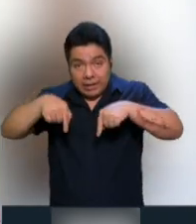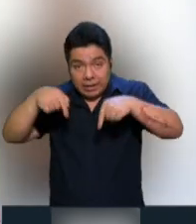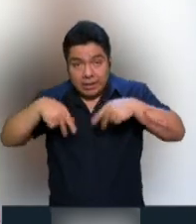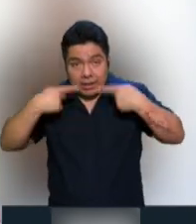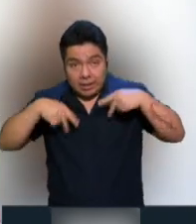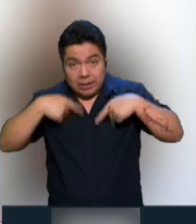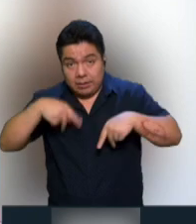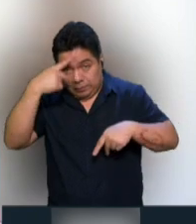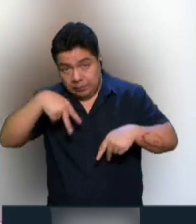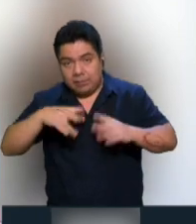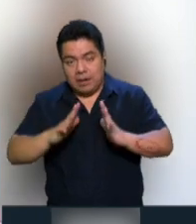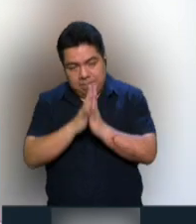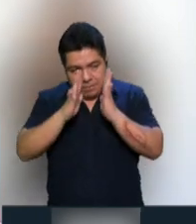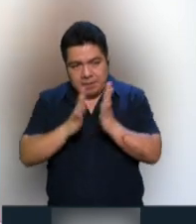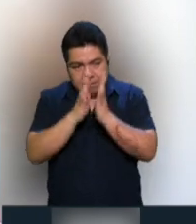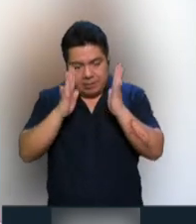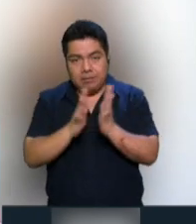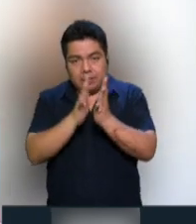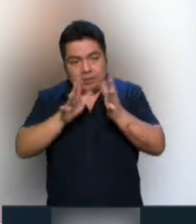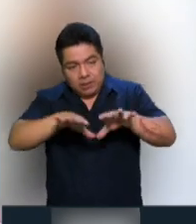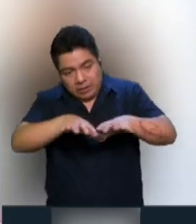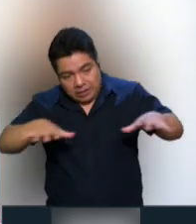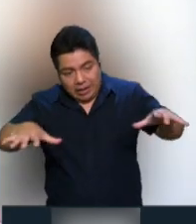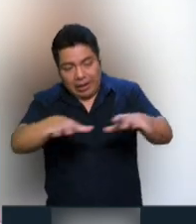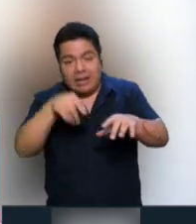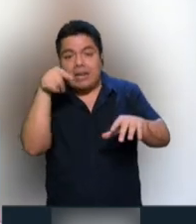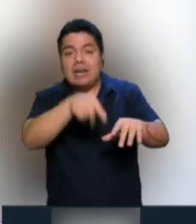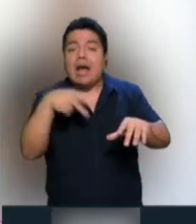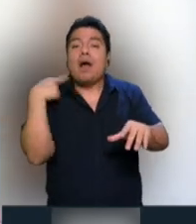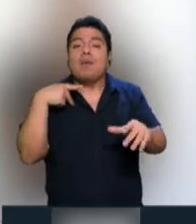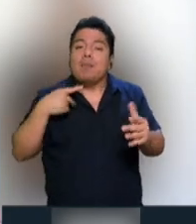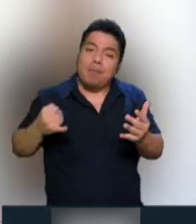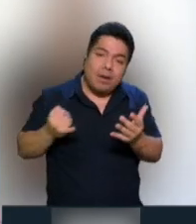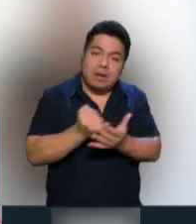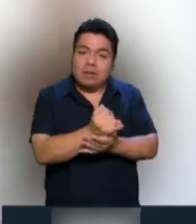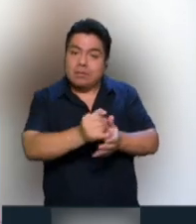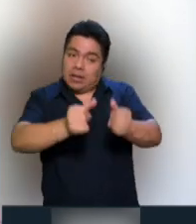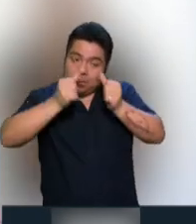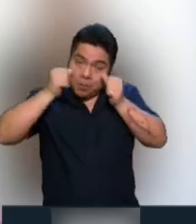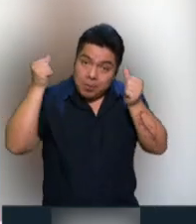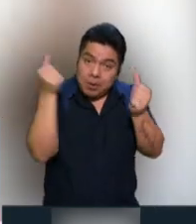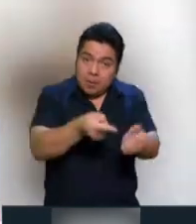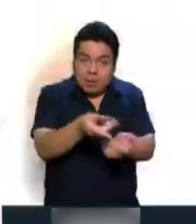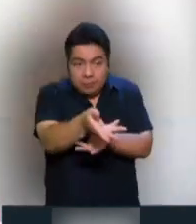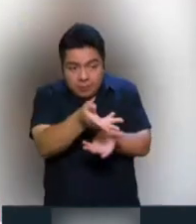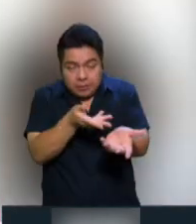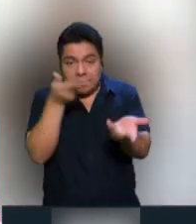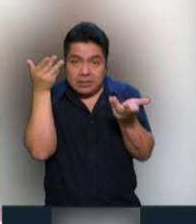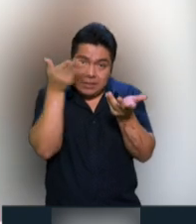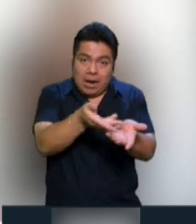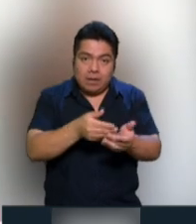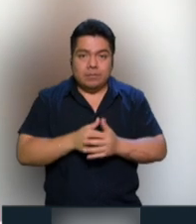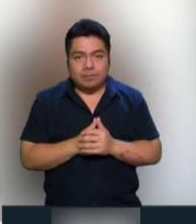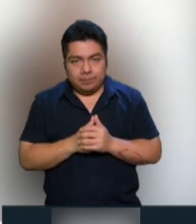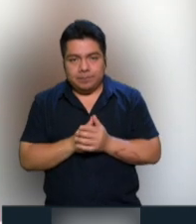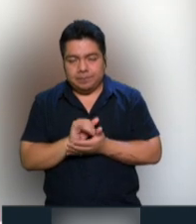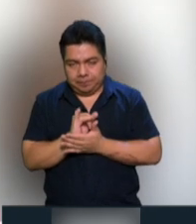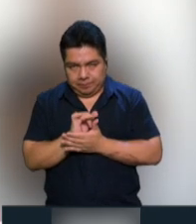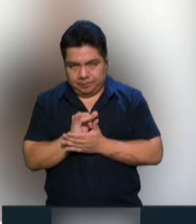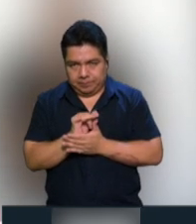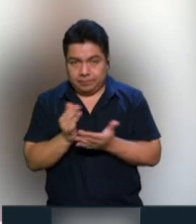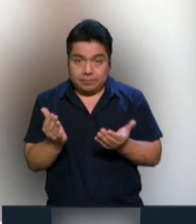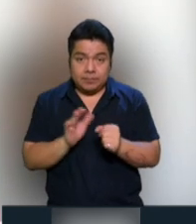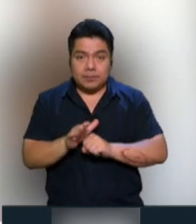democracia radica en el poder del pueblo, por el pueblo y para el pueblo, y nos da